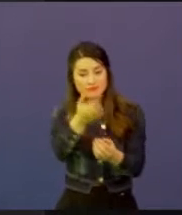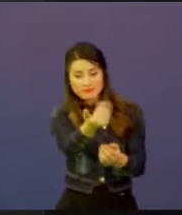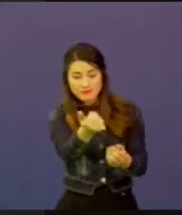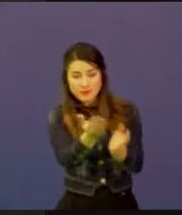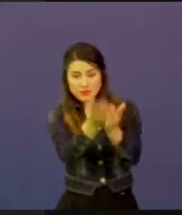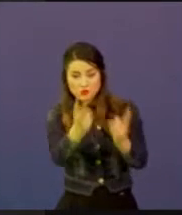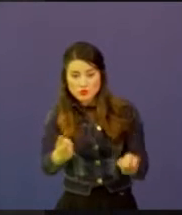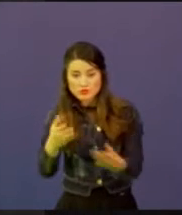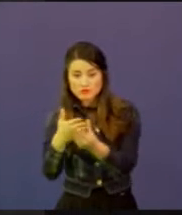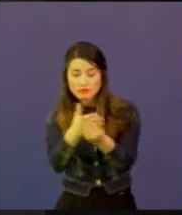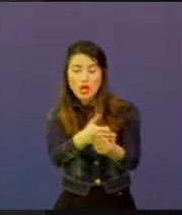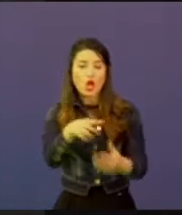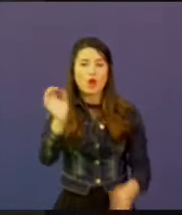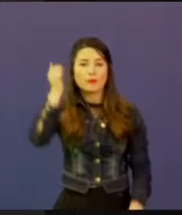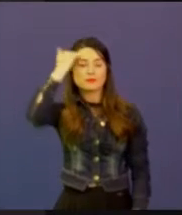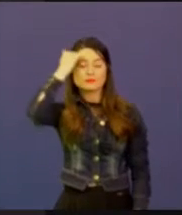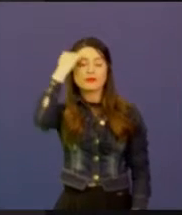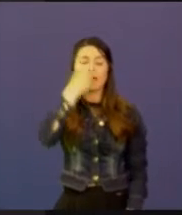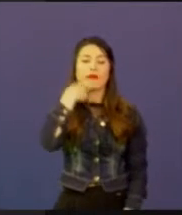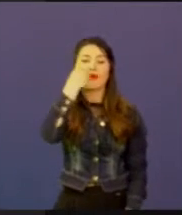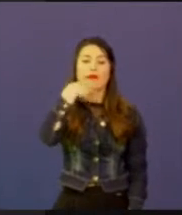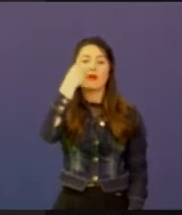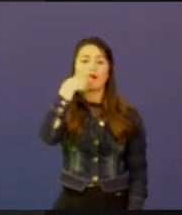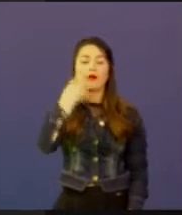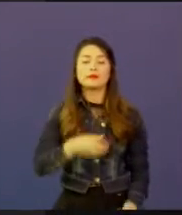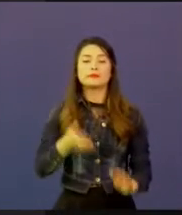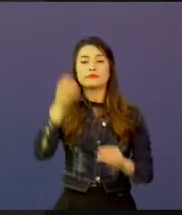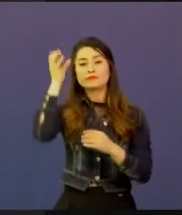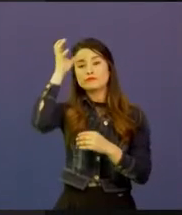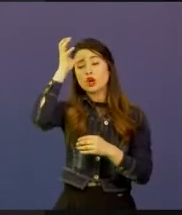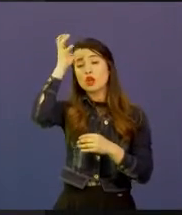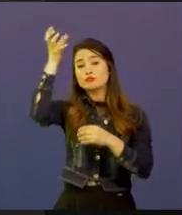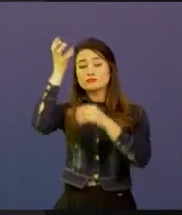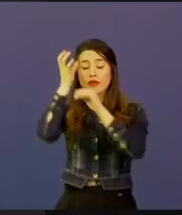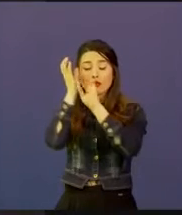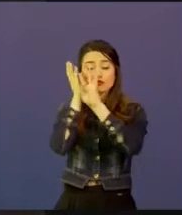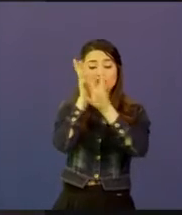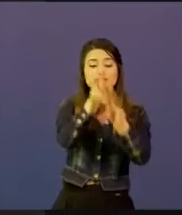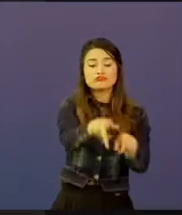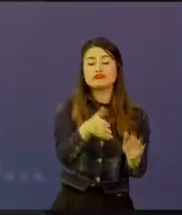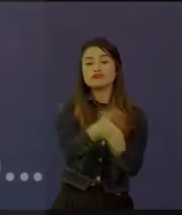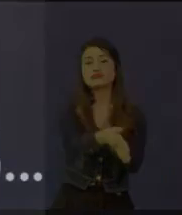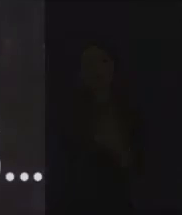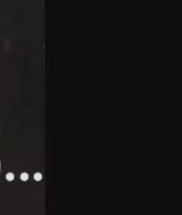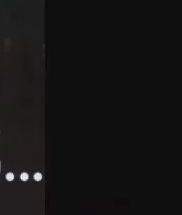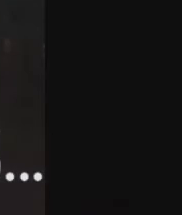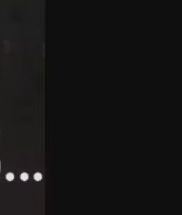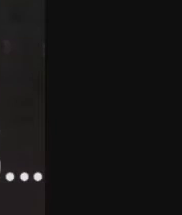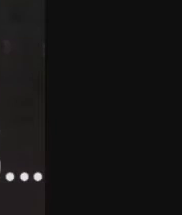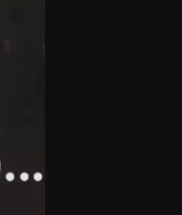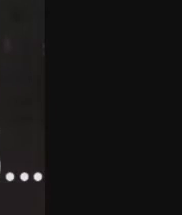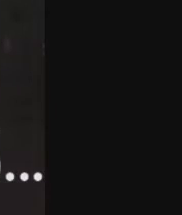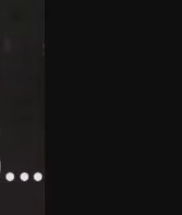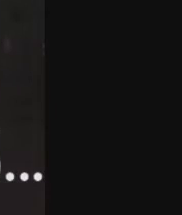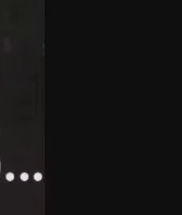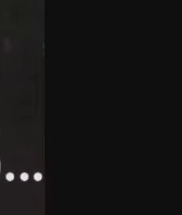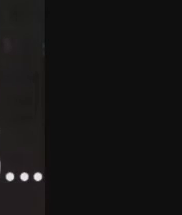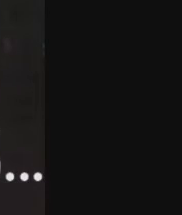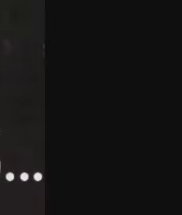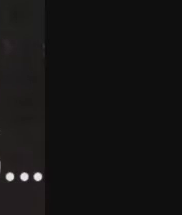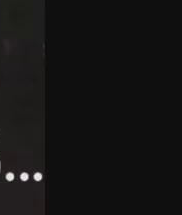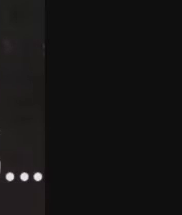misión de ser simple orador, de ser simple transmisor de conocimientos, a conducir a los alumnos, a motivarlos por investigar